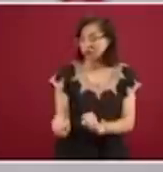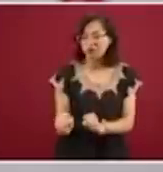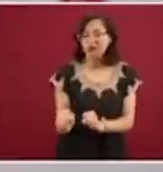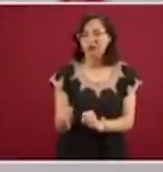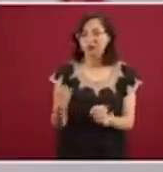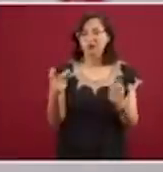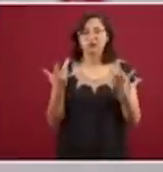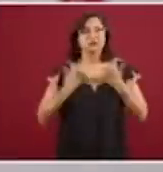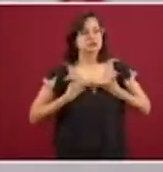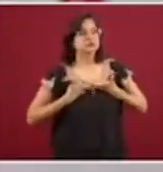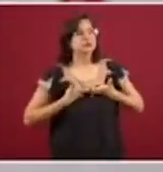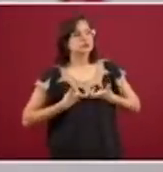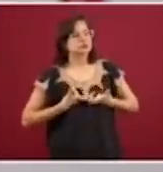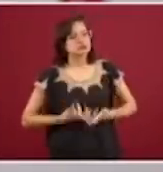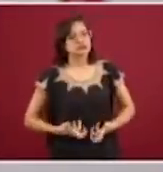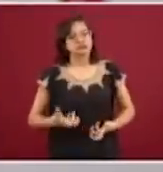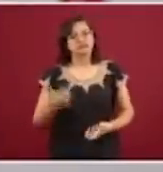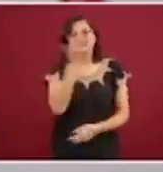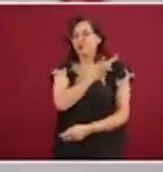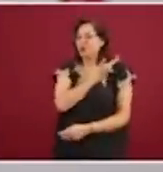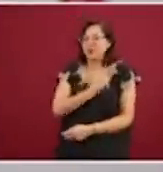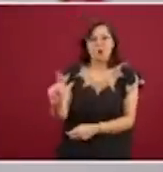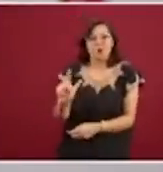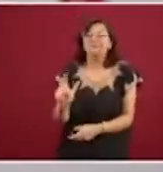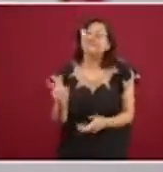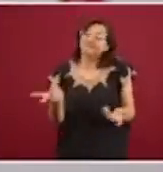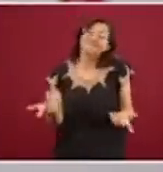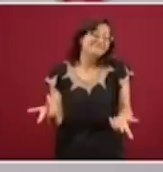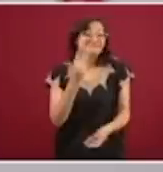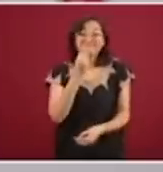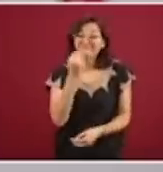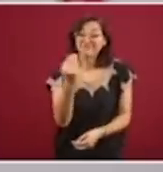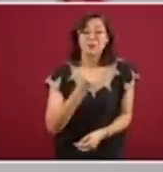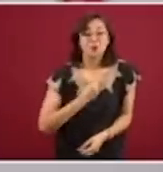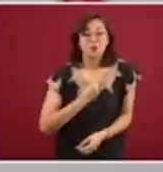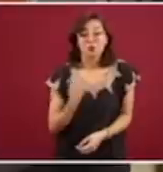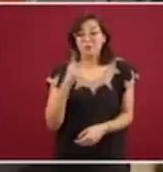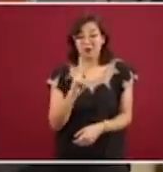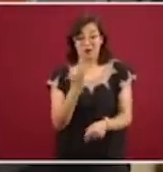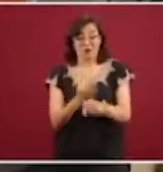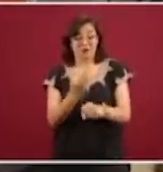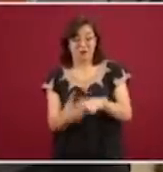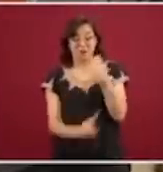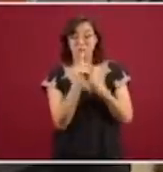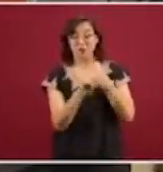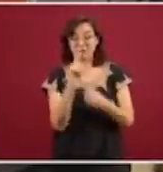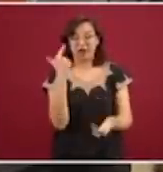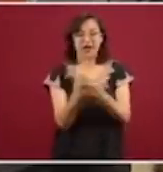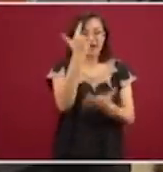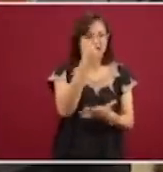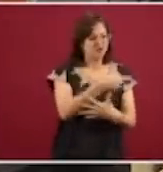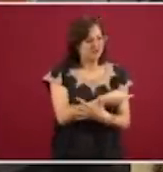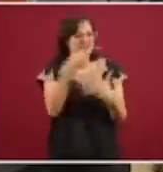Eso no es agradable, no es algo que uno desee. Pero lo peor que puede hacerse en enfrentar un problema complejo, un